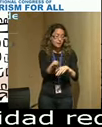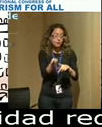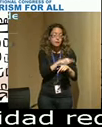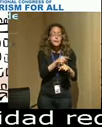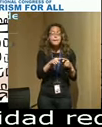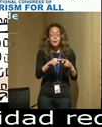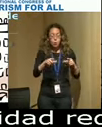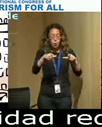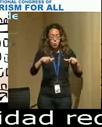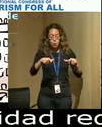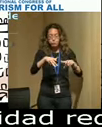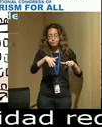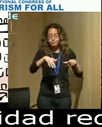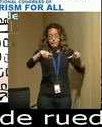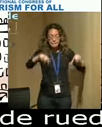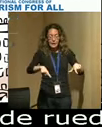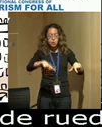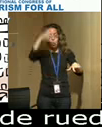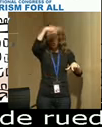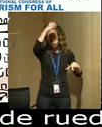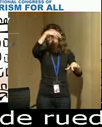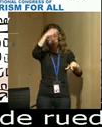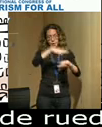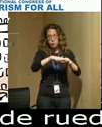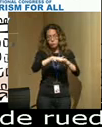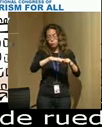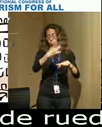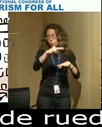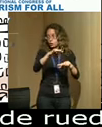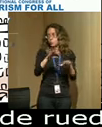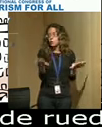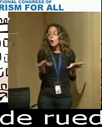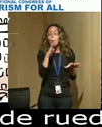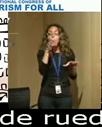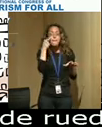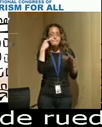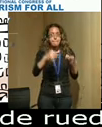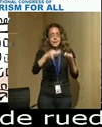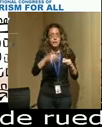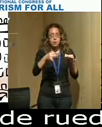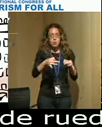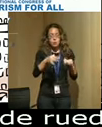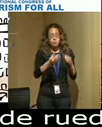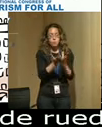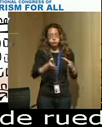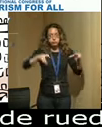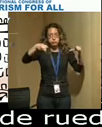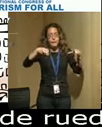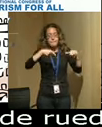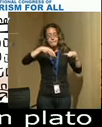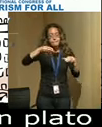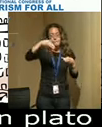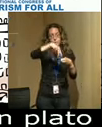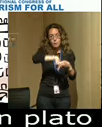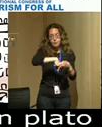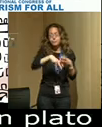ducha enrasada con banco fijo, ¿vale? Más que nada por el peligro que supone precisamente entrar en una bañera. En un nivel